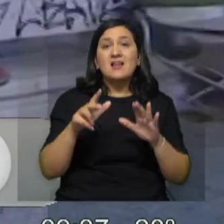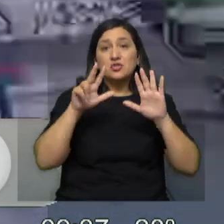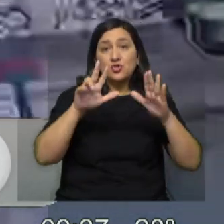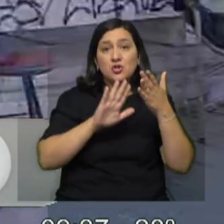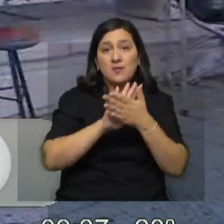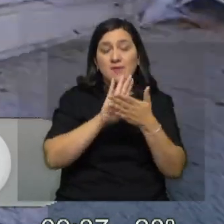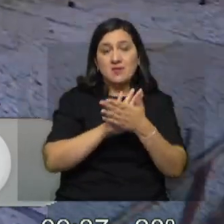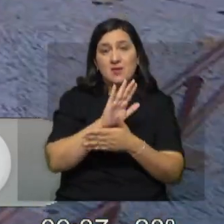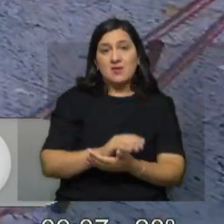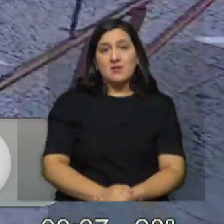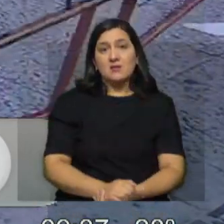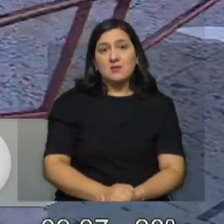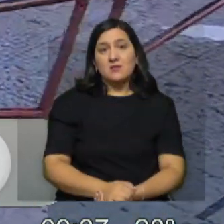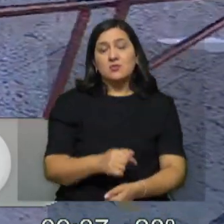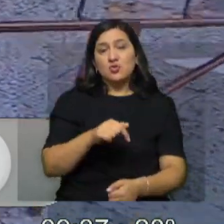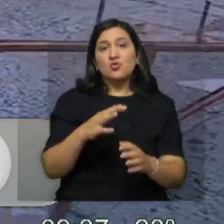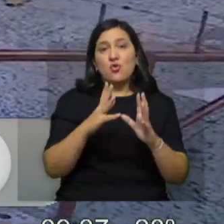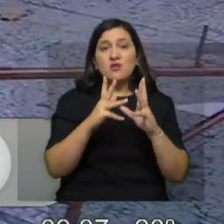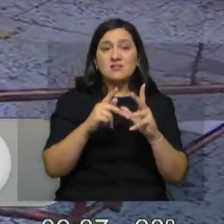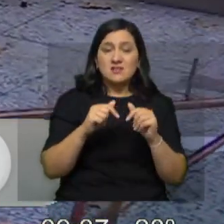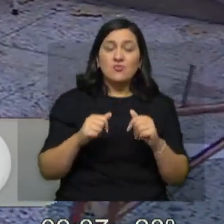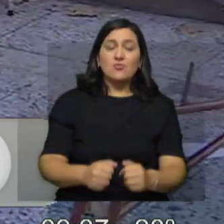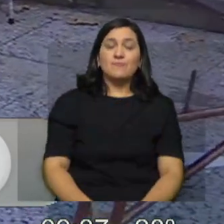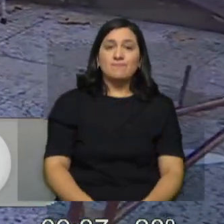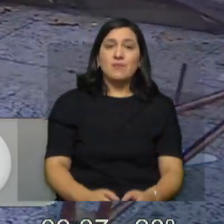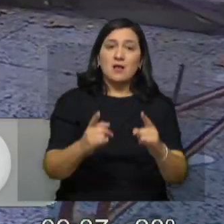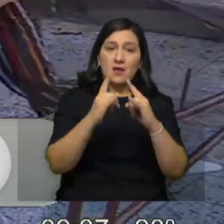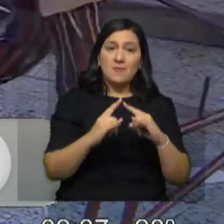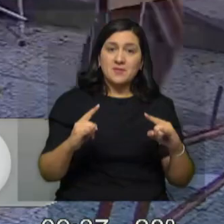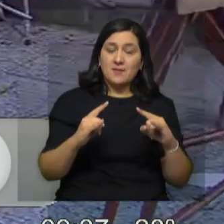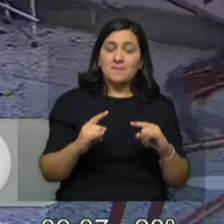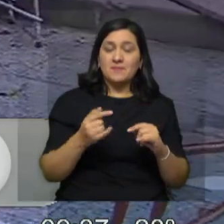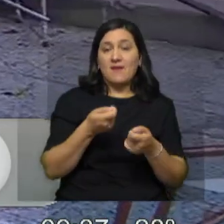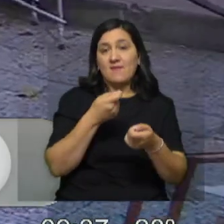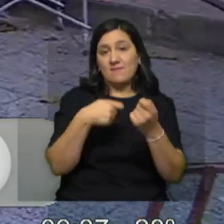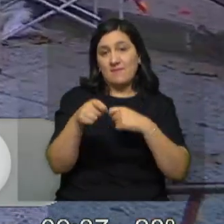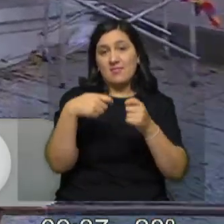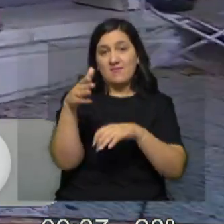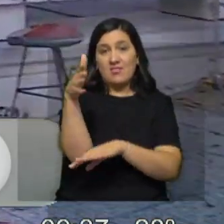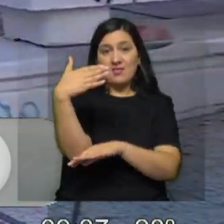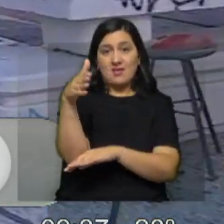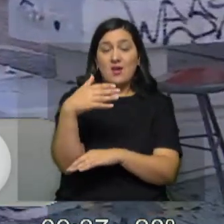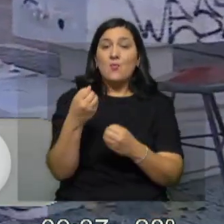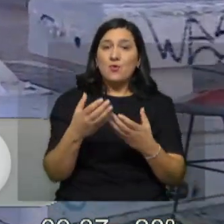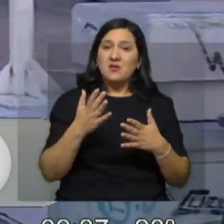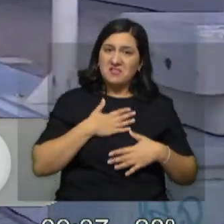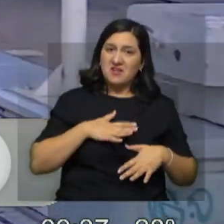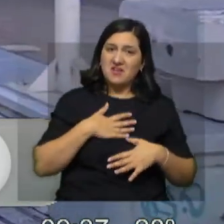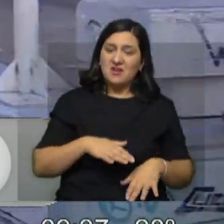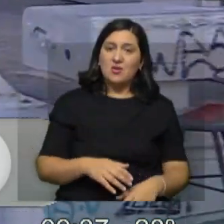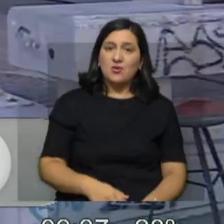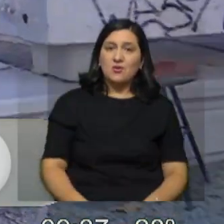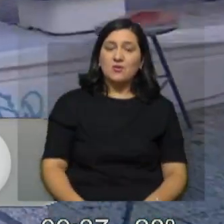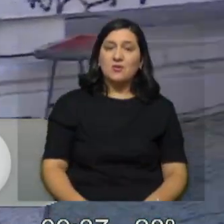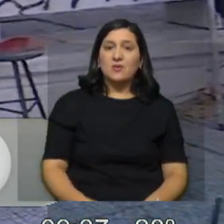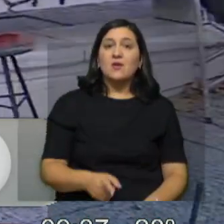mañana, ¿no? Estoy acá recién armando la carpita. Bien. Recién armando la carpita. Bien, excelente. Bueno, lo dejamos armar la carpa tranquilo, pero caballero. Dale cuánto